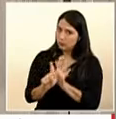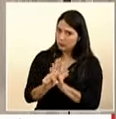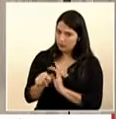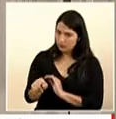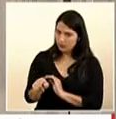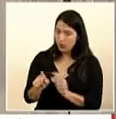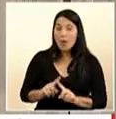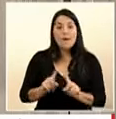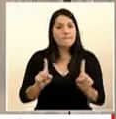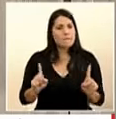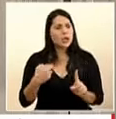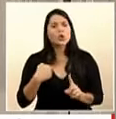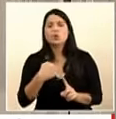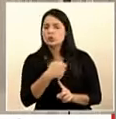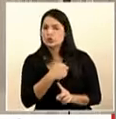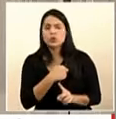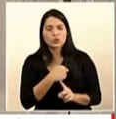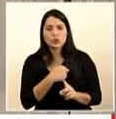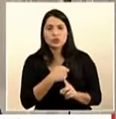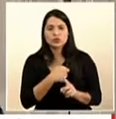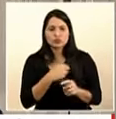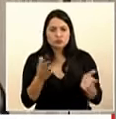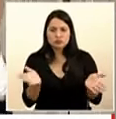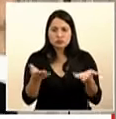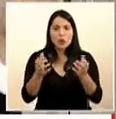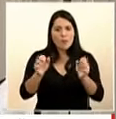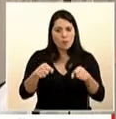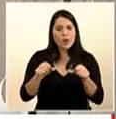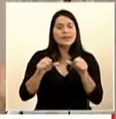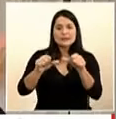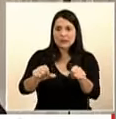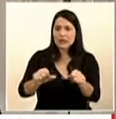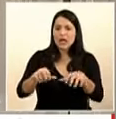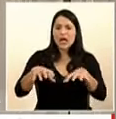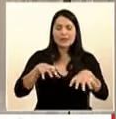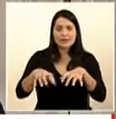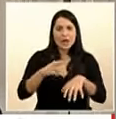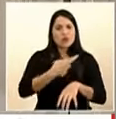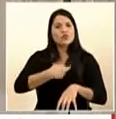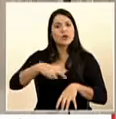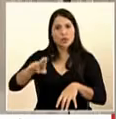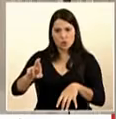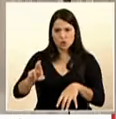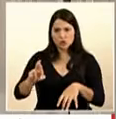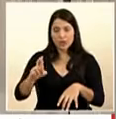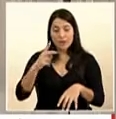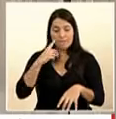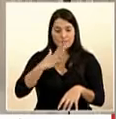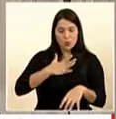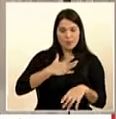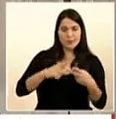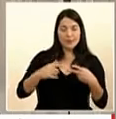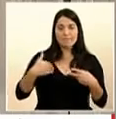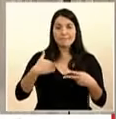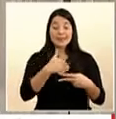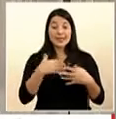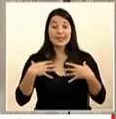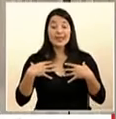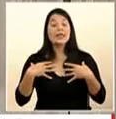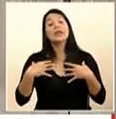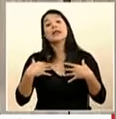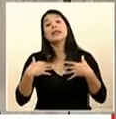ninguna instrucción a priori para ejecutarlo y esa ha sido la disposición tanto el ministro de salud como de mi persona en